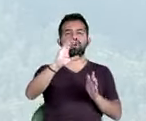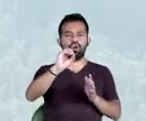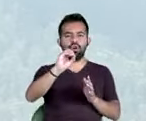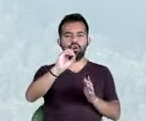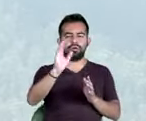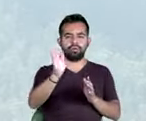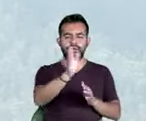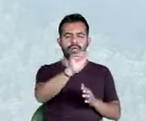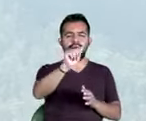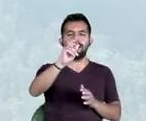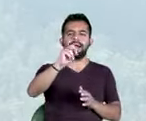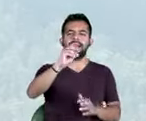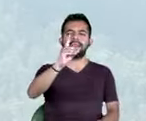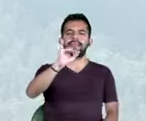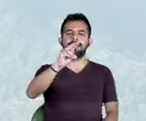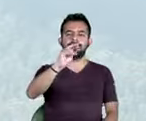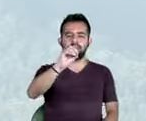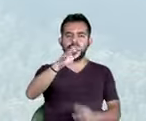reserva de biosfera,